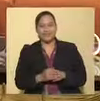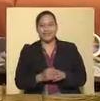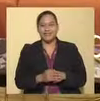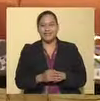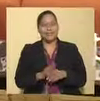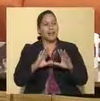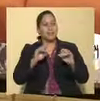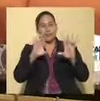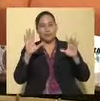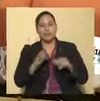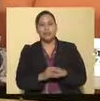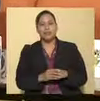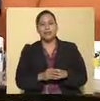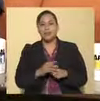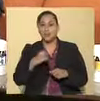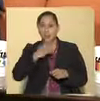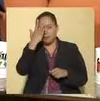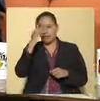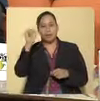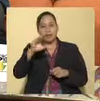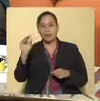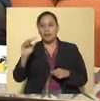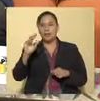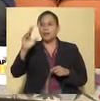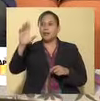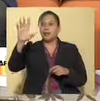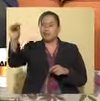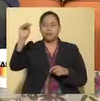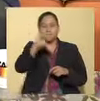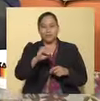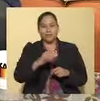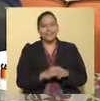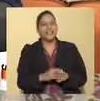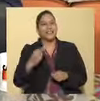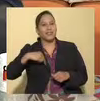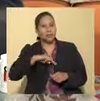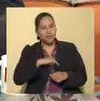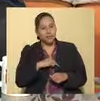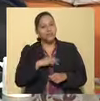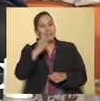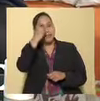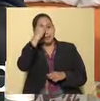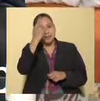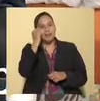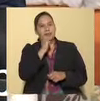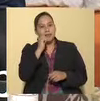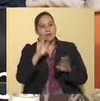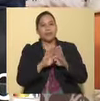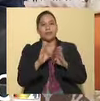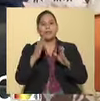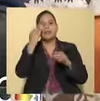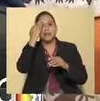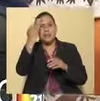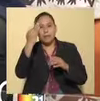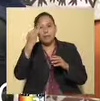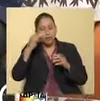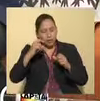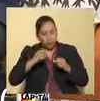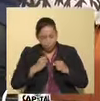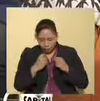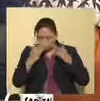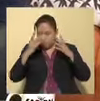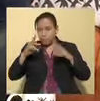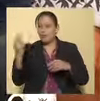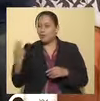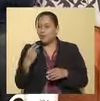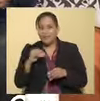¡Kaboom! ¡Shazam! Hice magia, miren, teletransporto a Miguel y lo todo. Lo que no saben es que nosotros tenemos el invento para trascender en el tiempo. Pero ah, mira, este es un